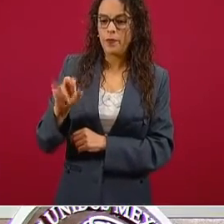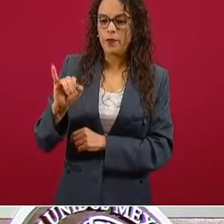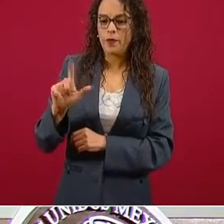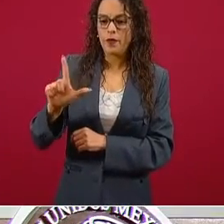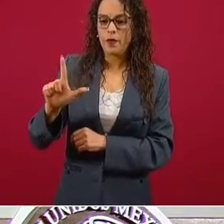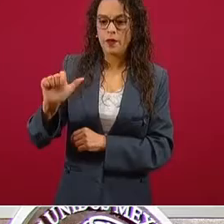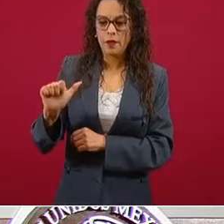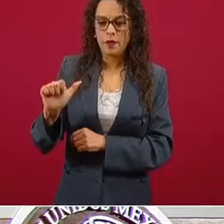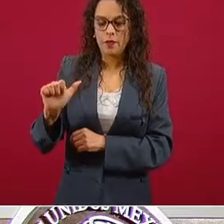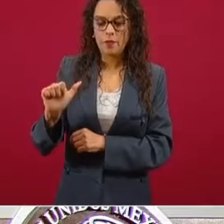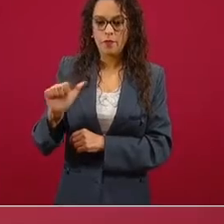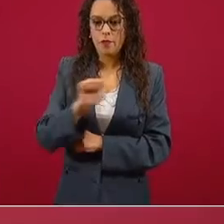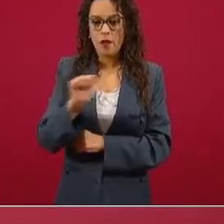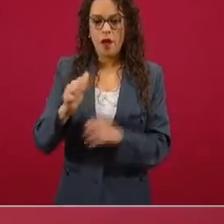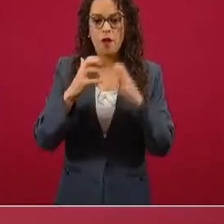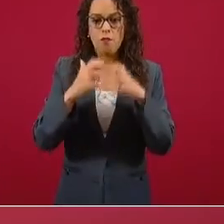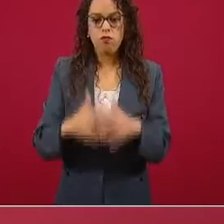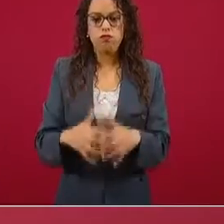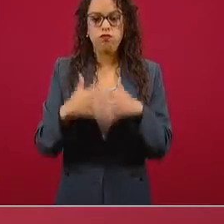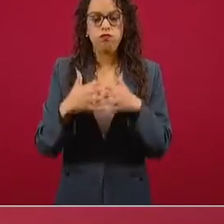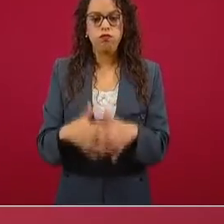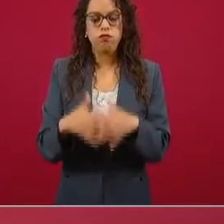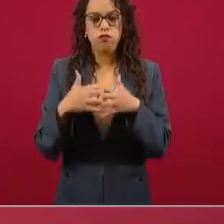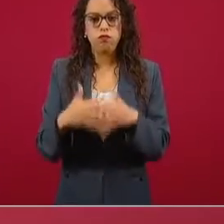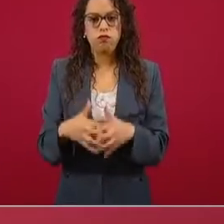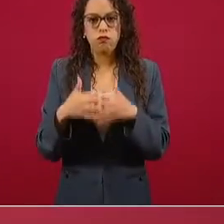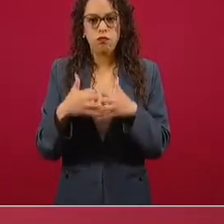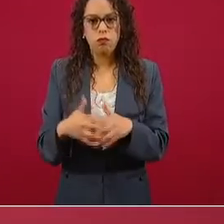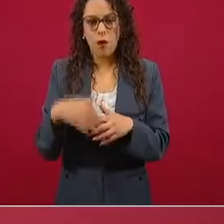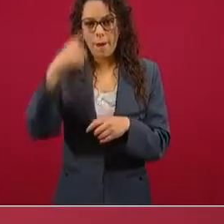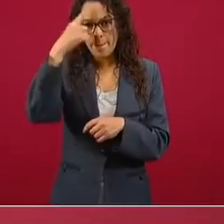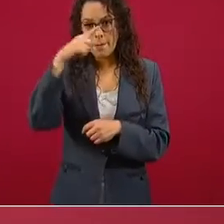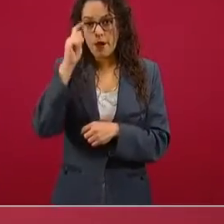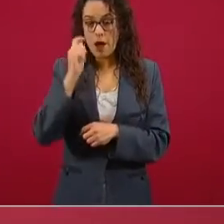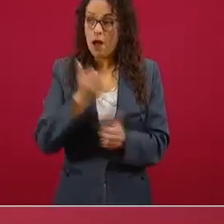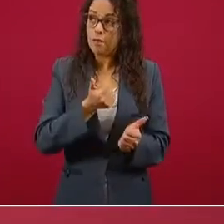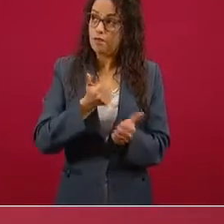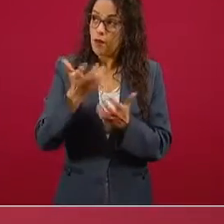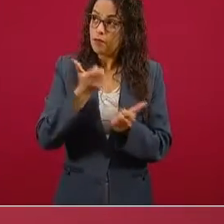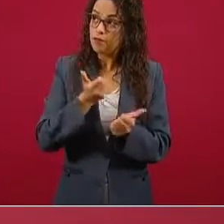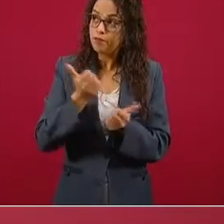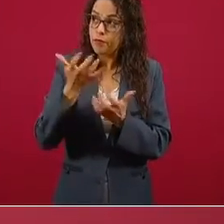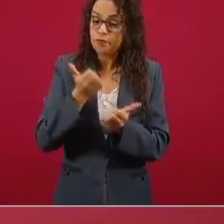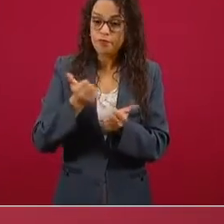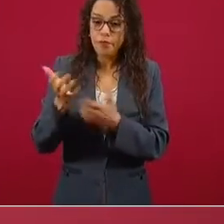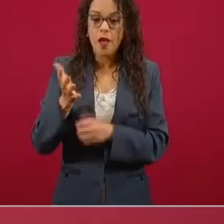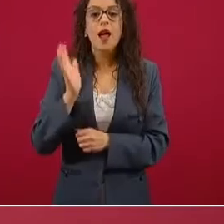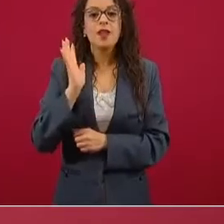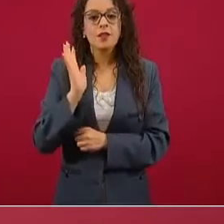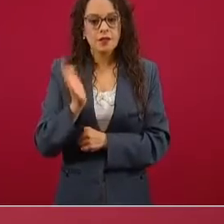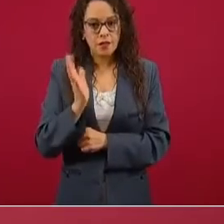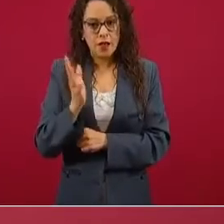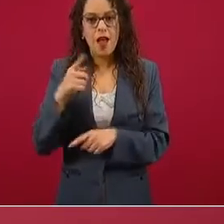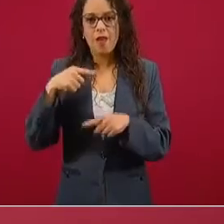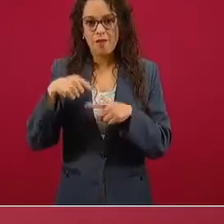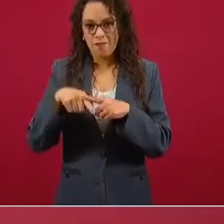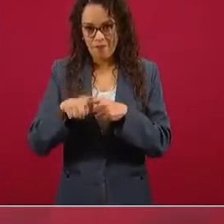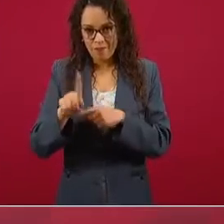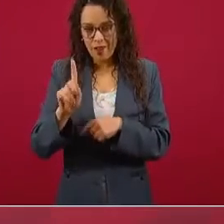la industria de exportación ya está